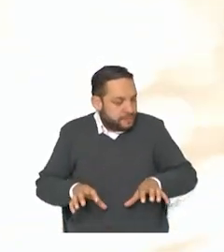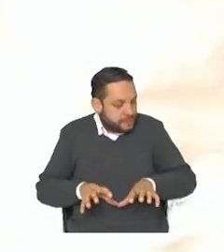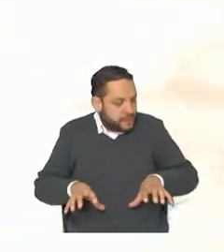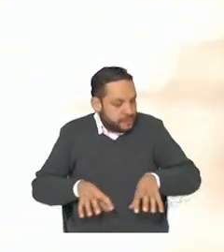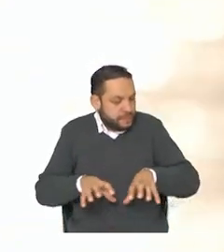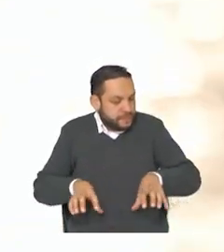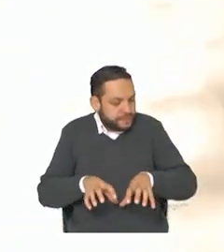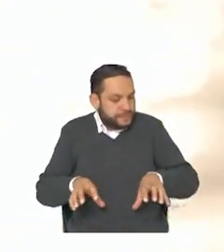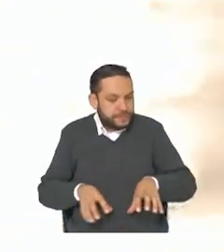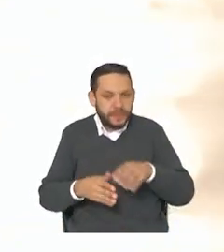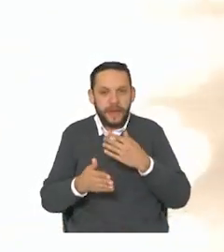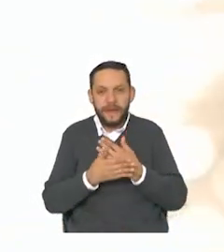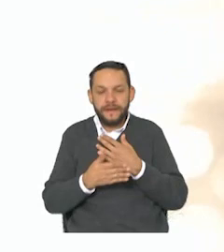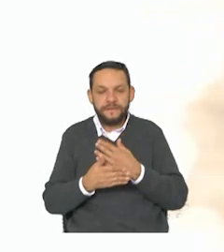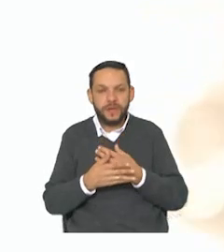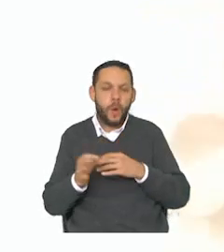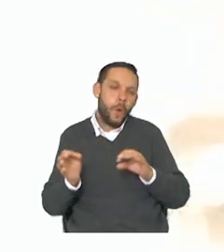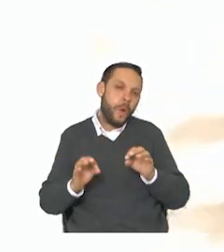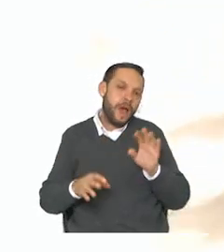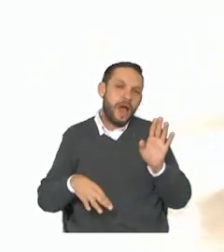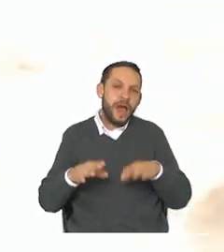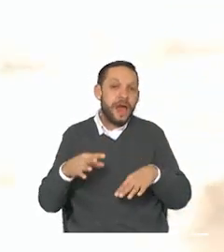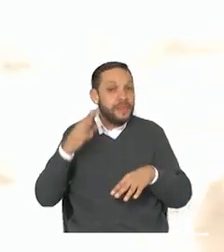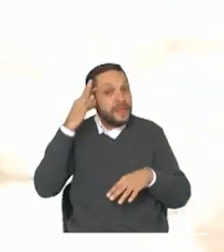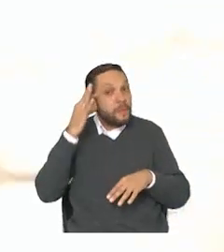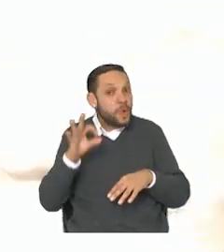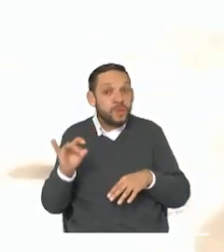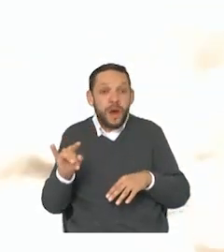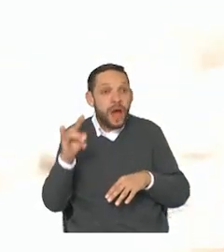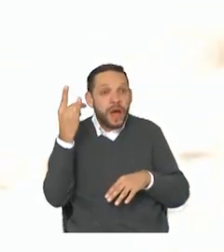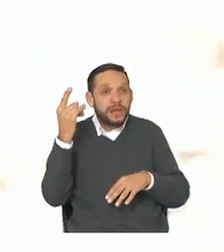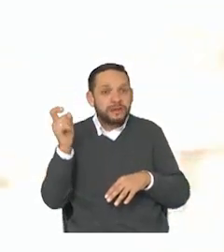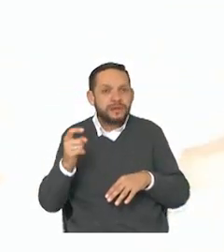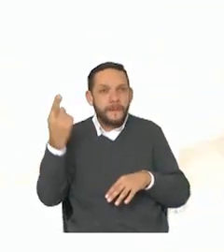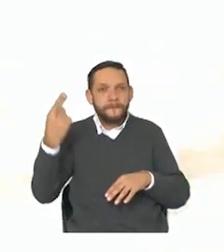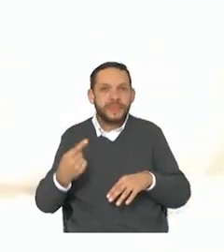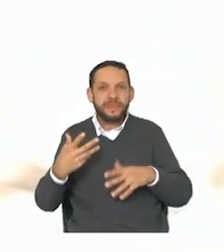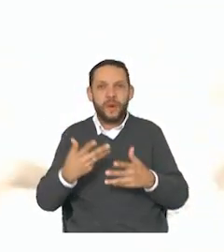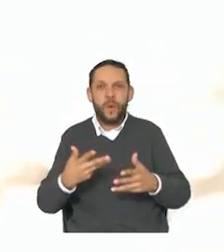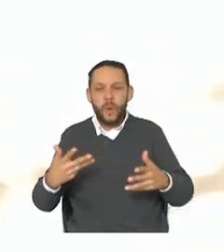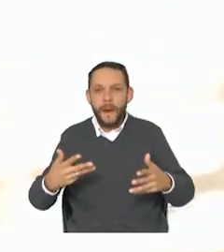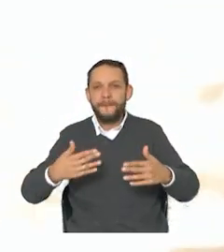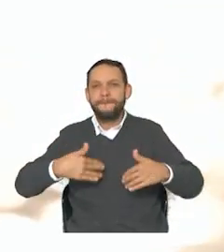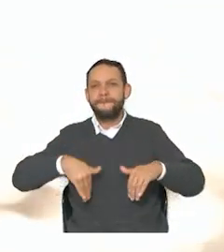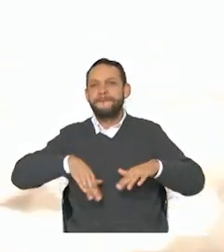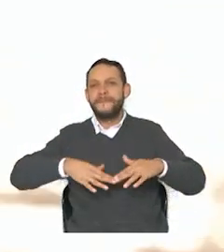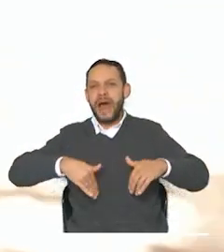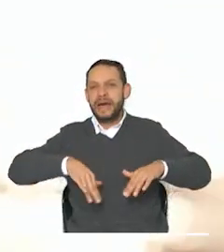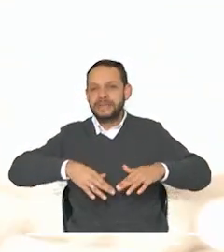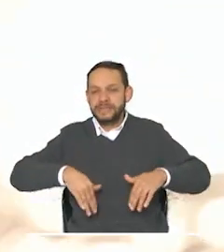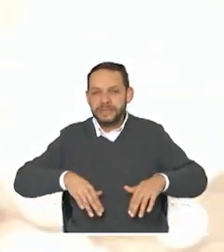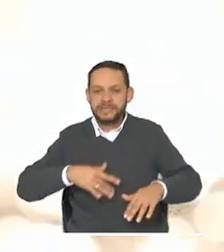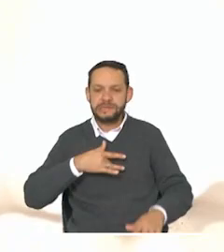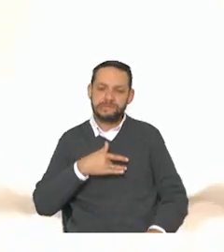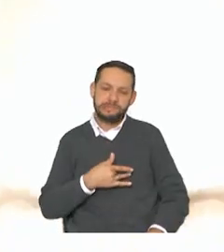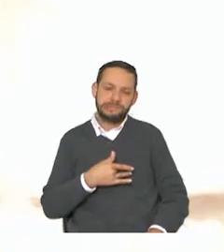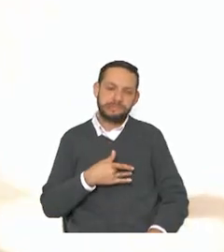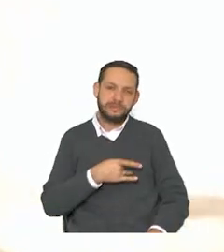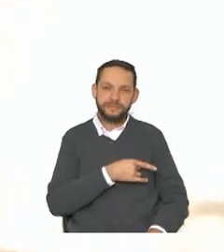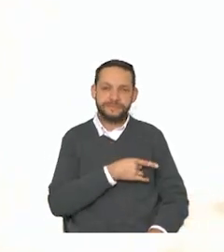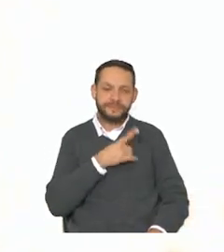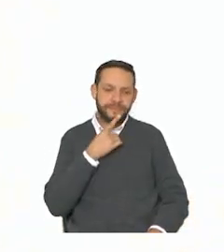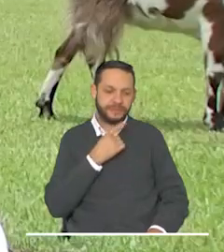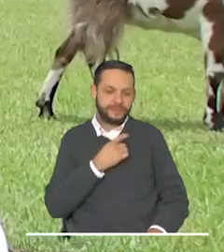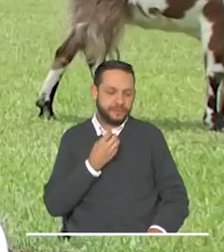expuesto o expuestos a una sensación de vacío que todos experimentamos cuando estamos desintegrados